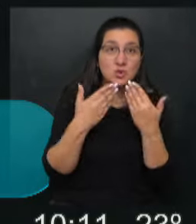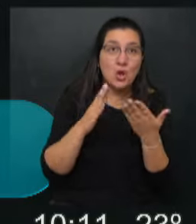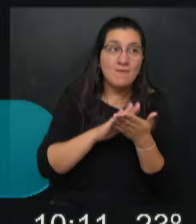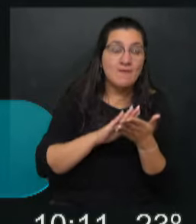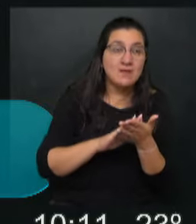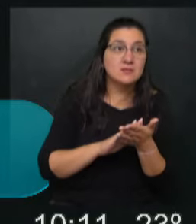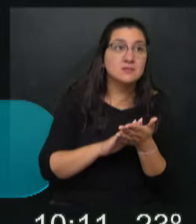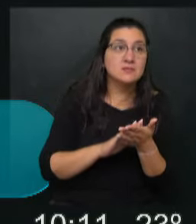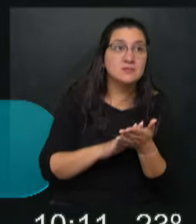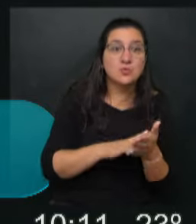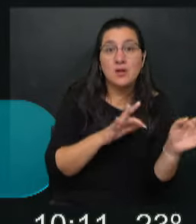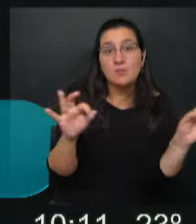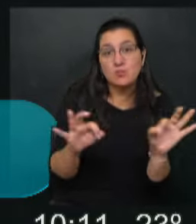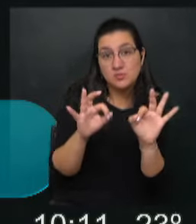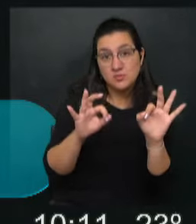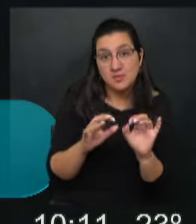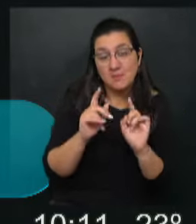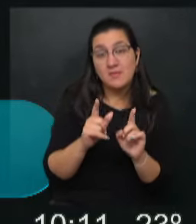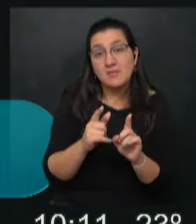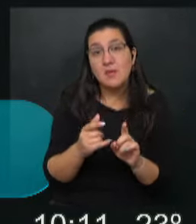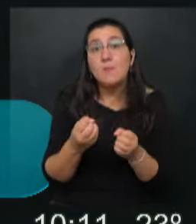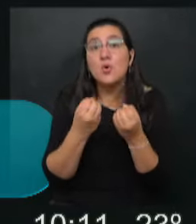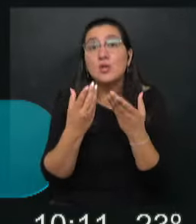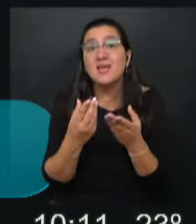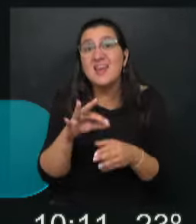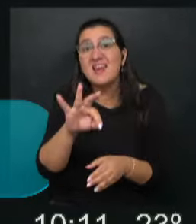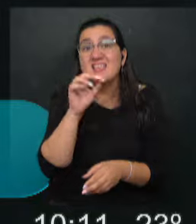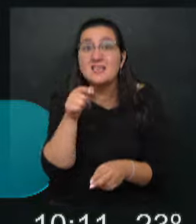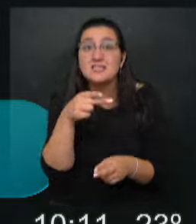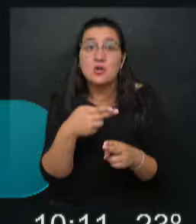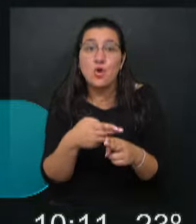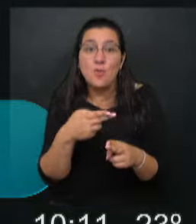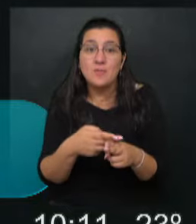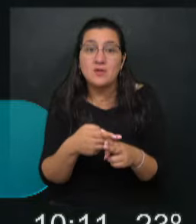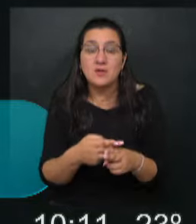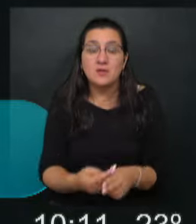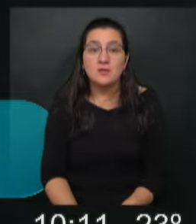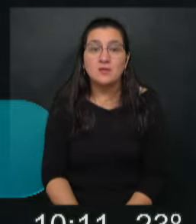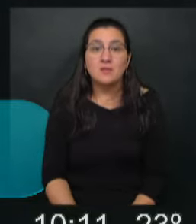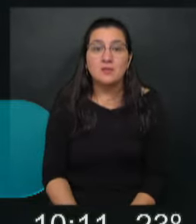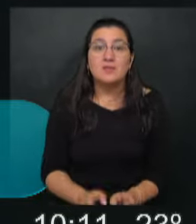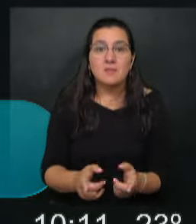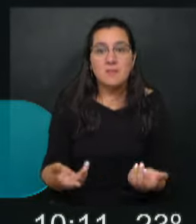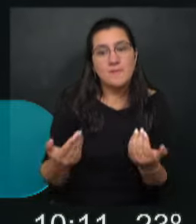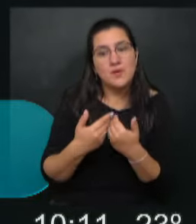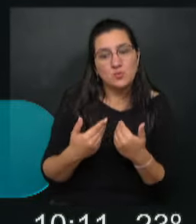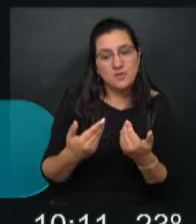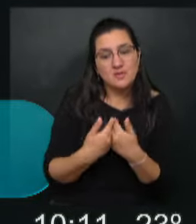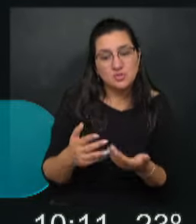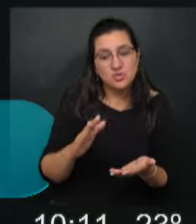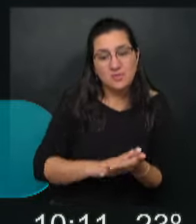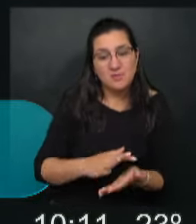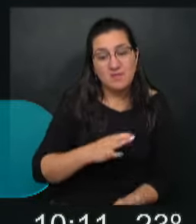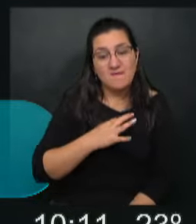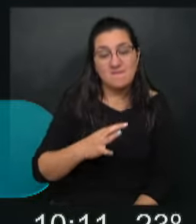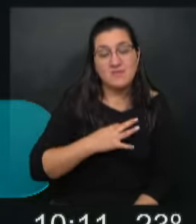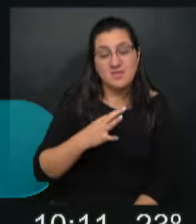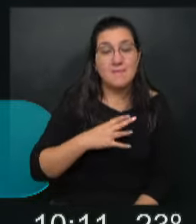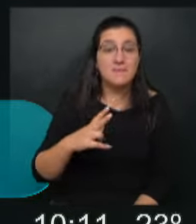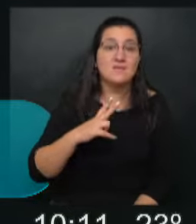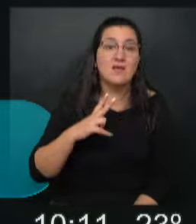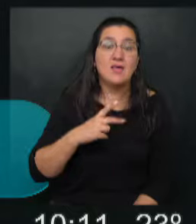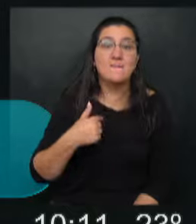sino también de por qué le puse Soy Pecadora. Y bueno, y que fue abrir una puerta también a que se me pregunte sobre mi vida privada, o sea, sobre